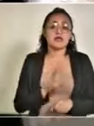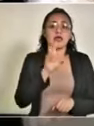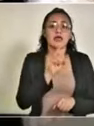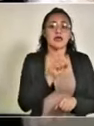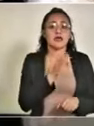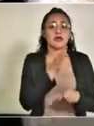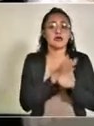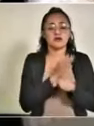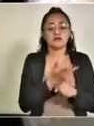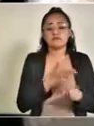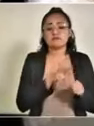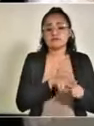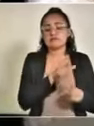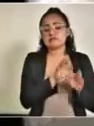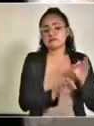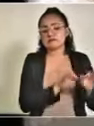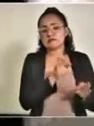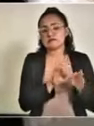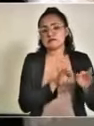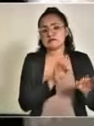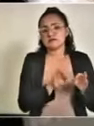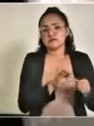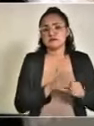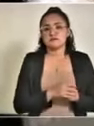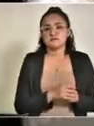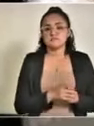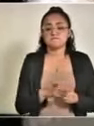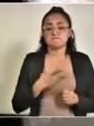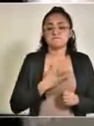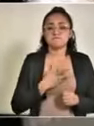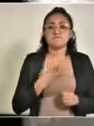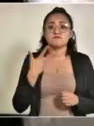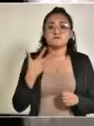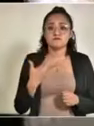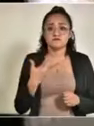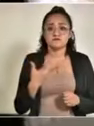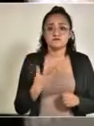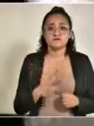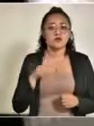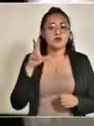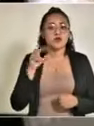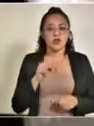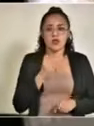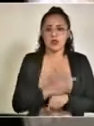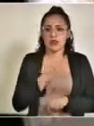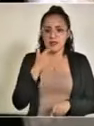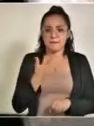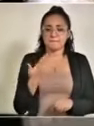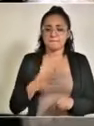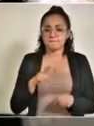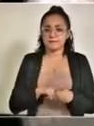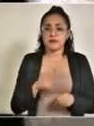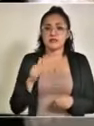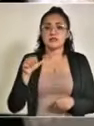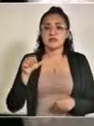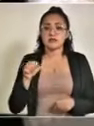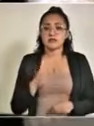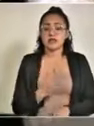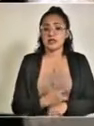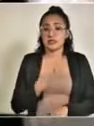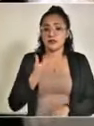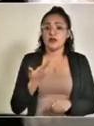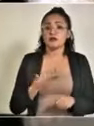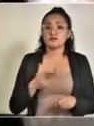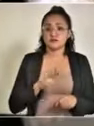en tratamiento actualmente. Hemos tenido 8 casos no graves hospitalizadas y 16 casos